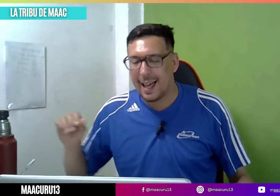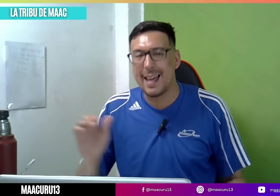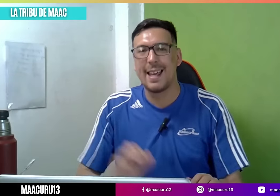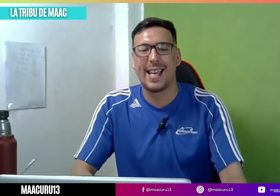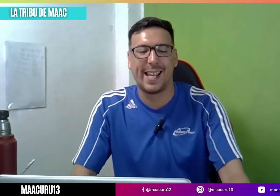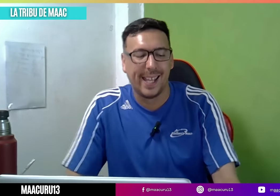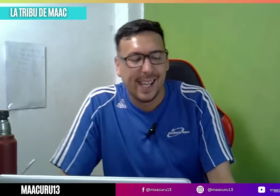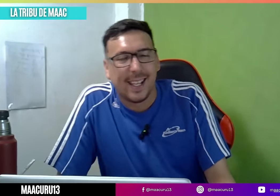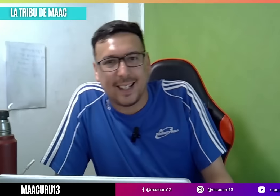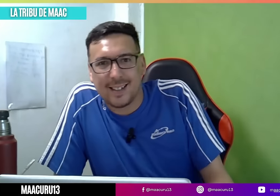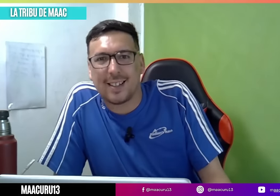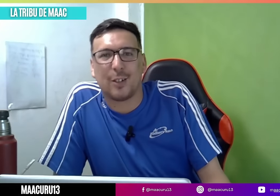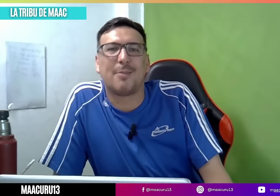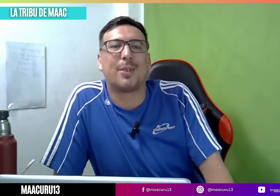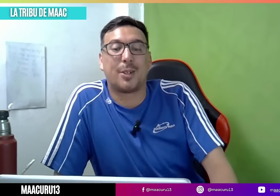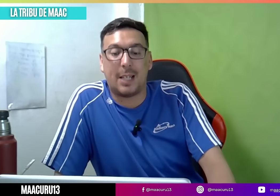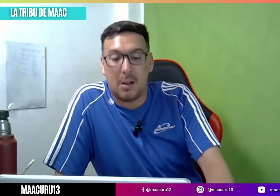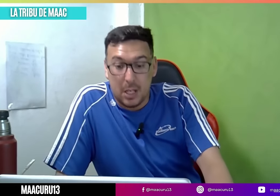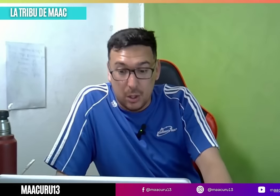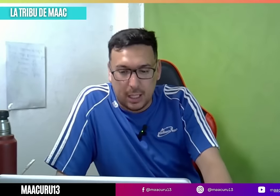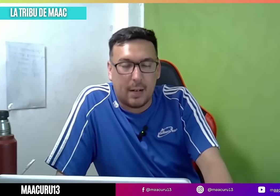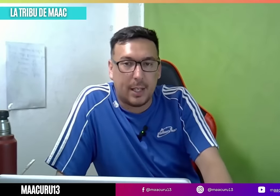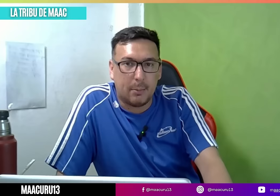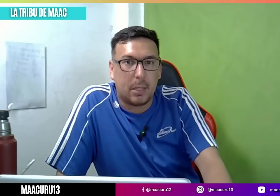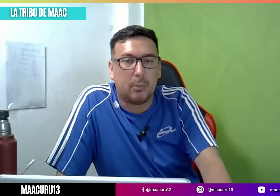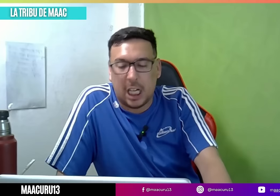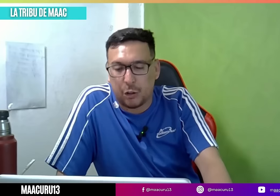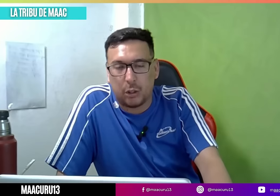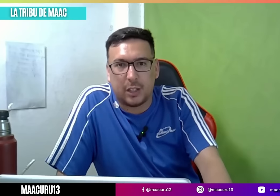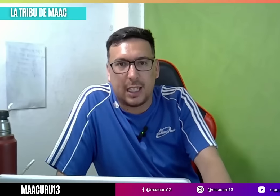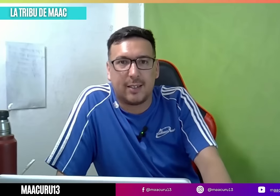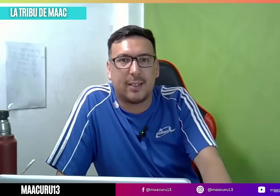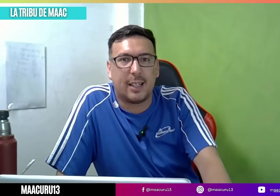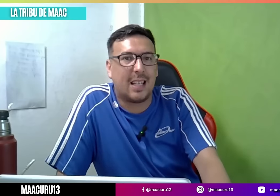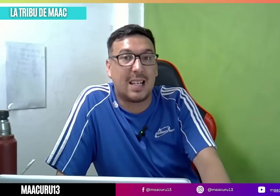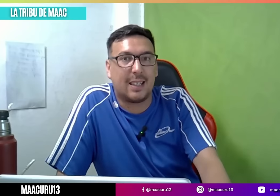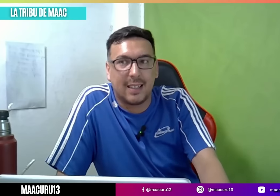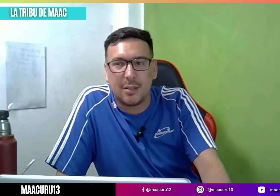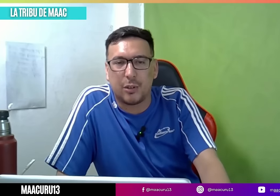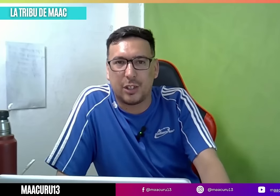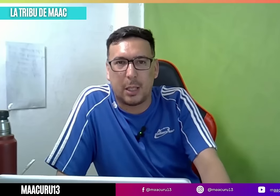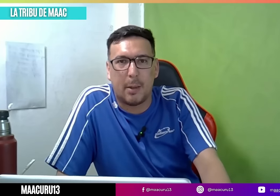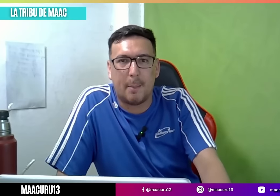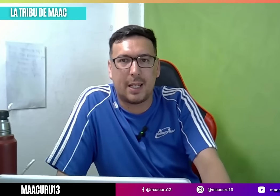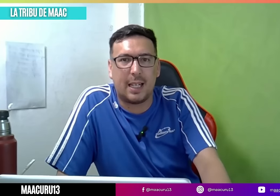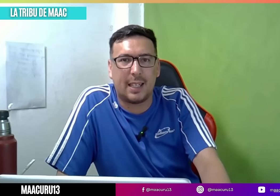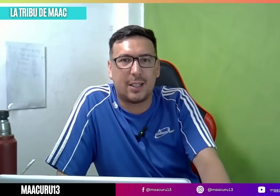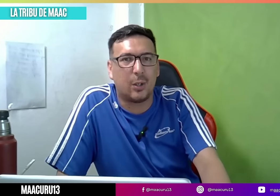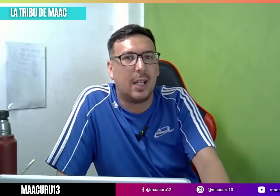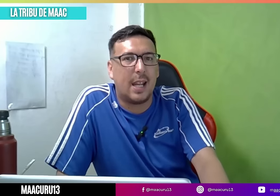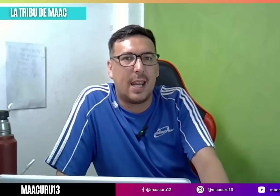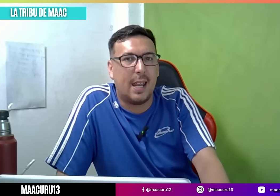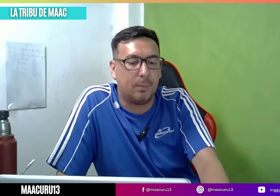nada, gracias a todos por ver el video. La verdad que me encantó el Costanera Center, es grandísimo, siento que me voy a perder ahí